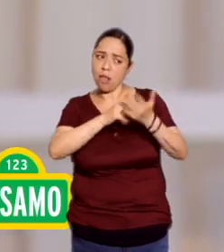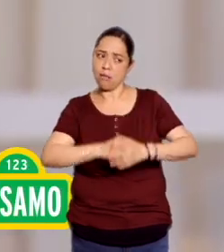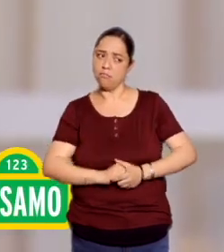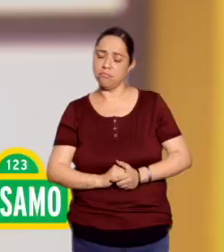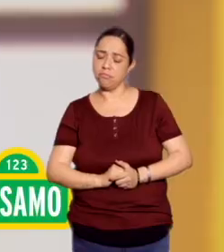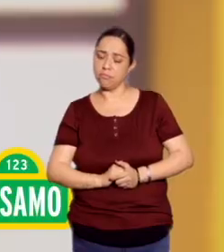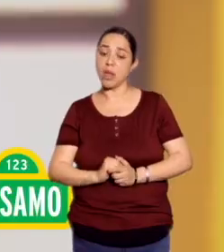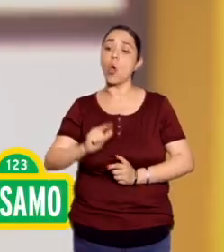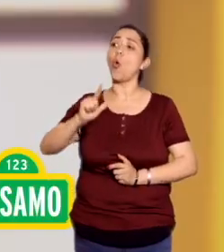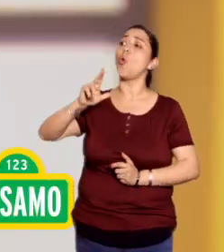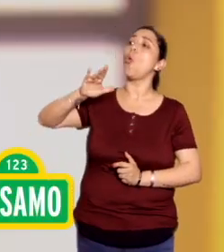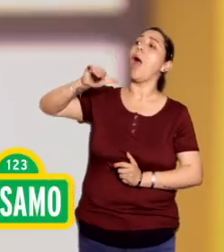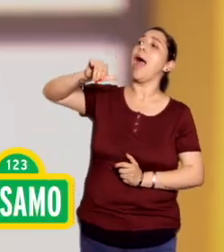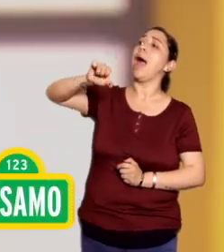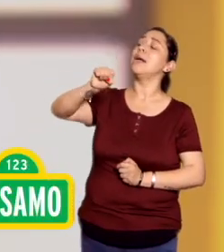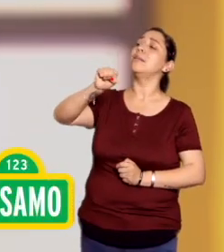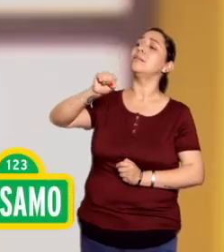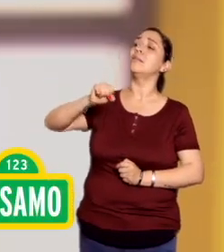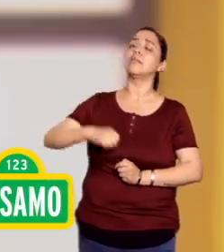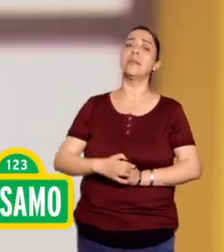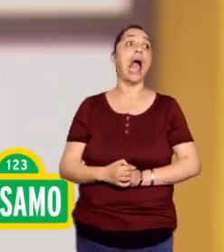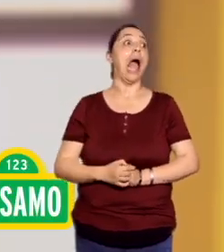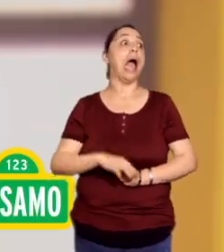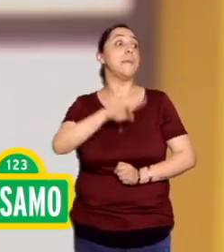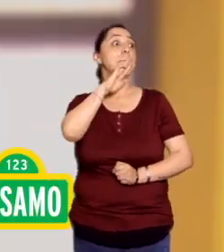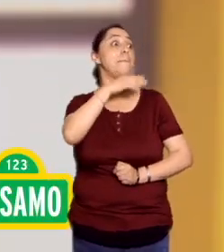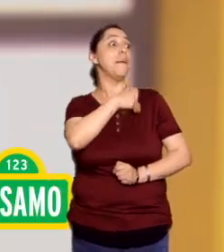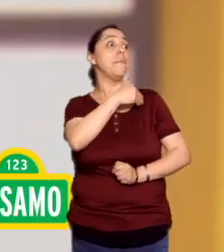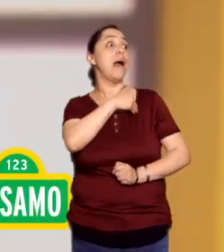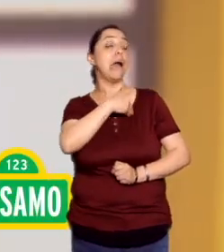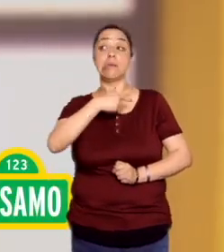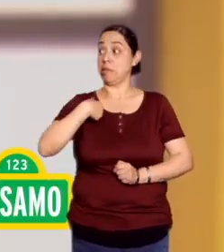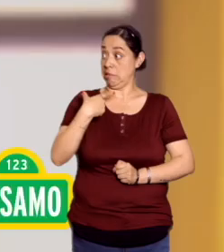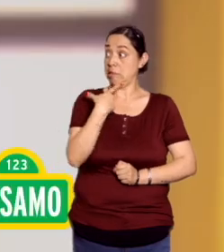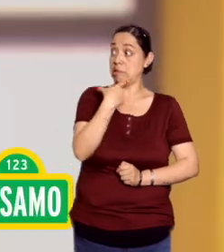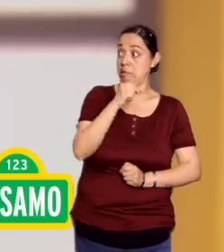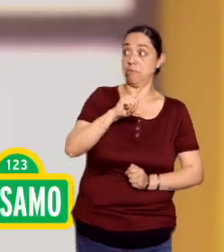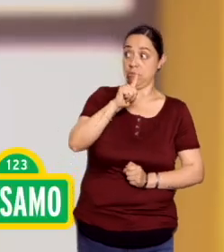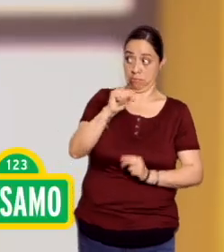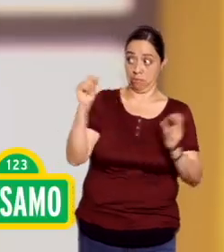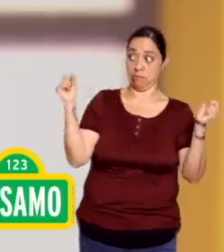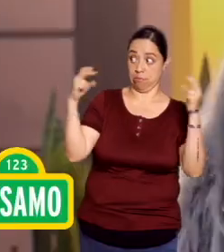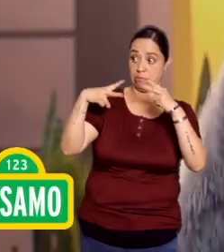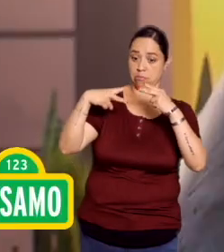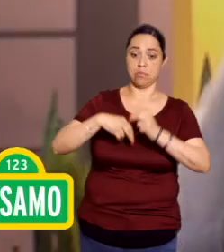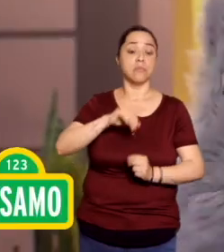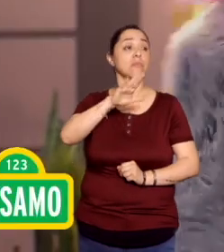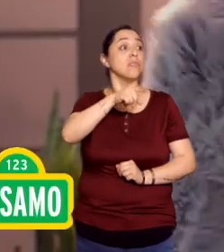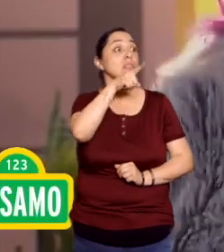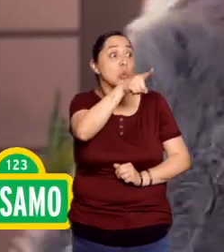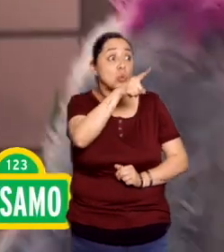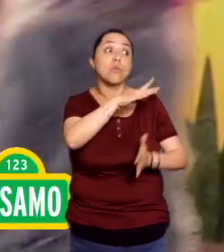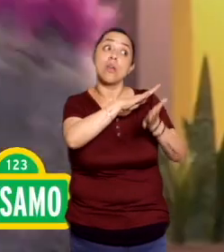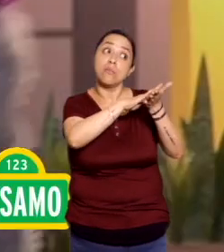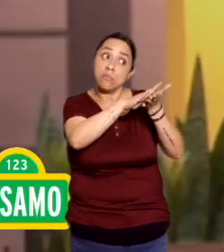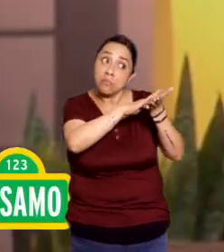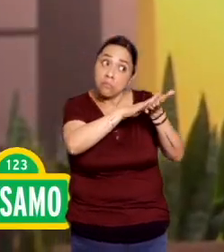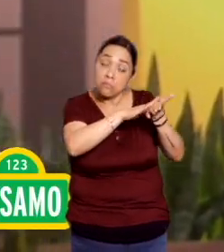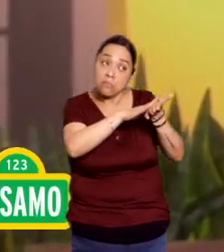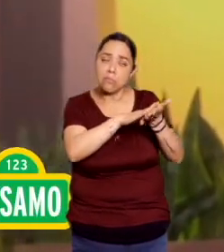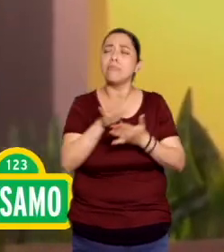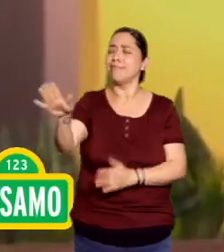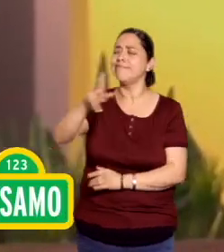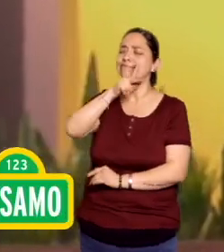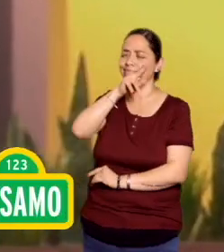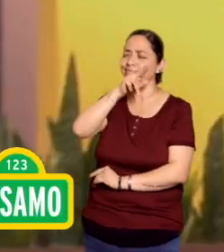favor. ¡Lucas! ¡Ah, mi mamá! Me tengo que ir, luego nos vemos, ¿eh? Pero no se te vaya a olvidar